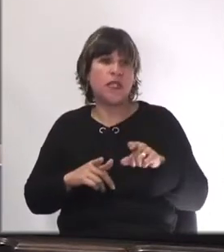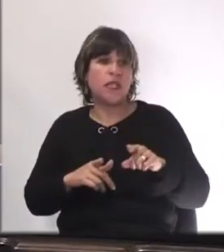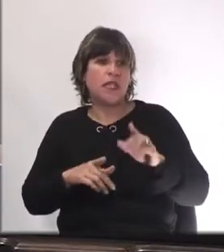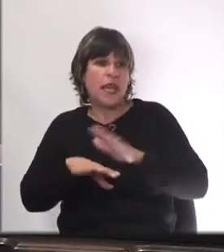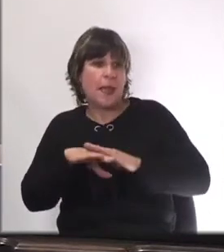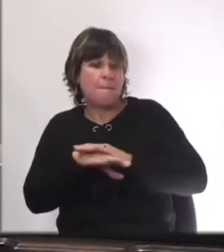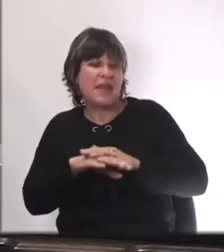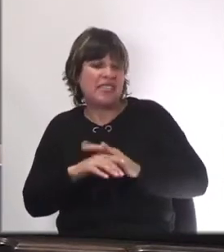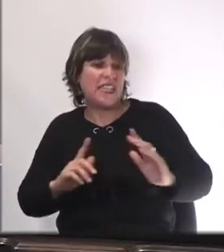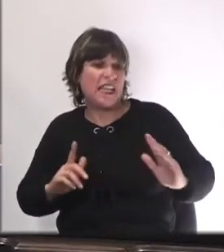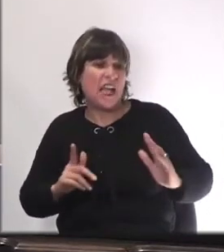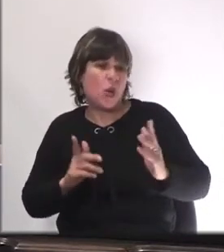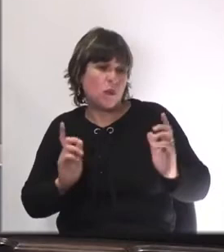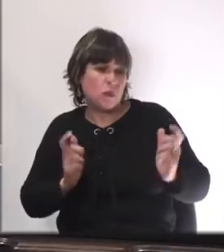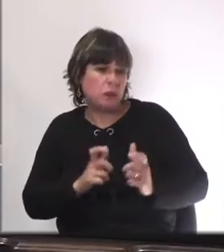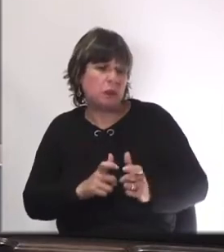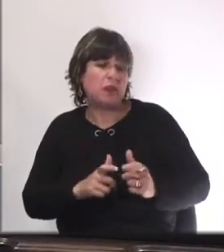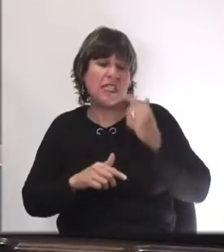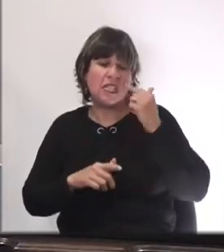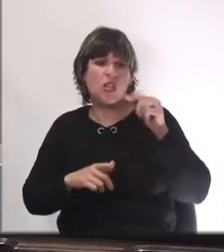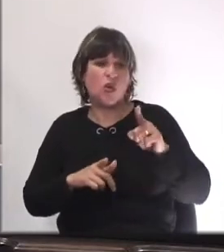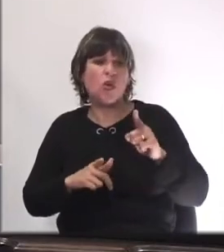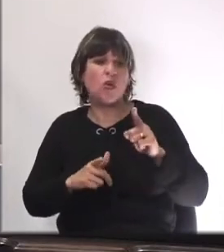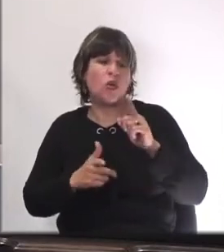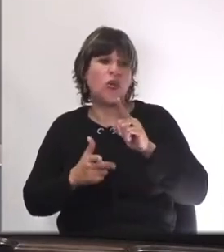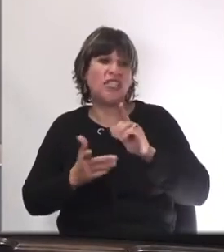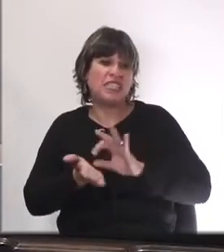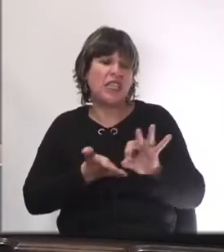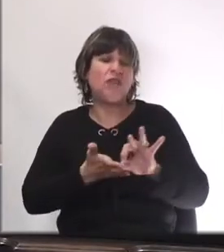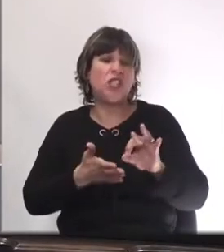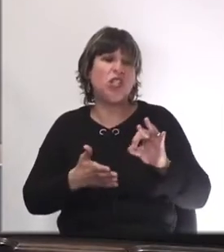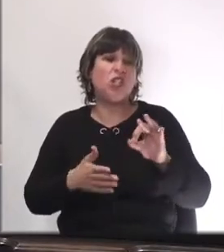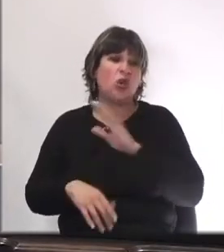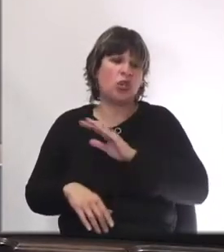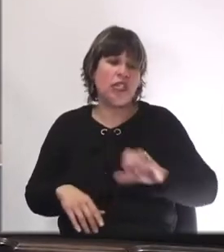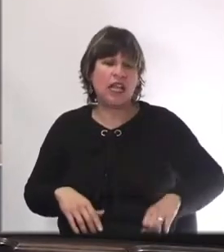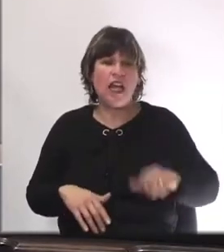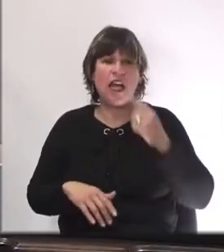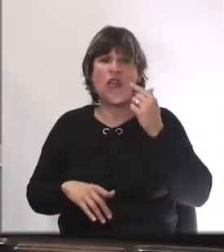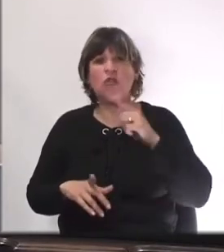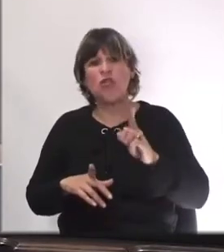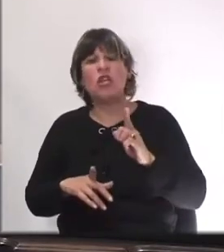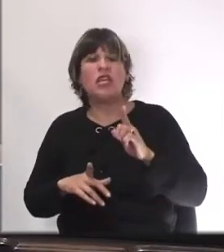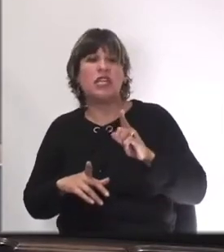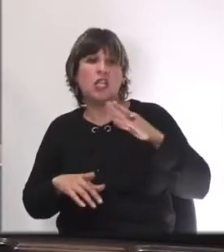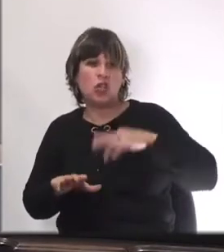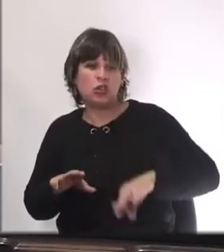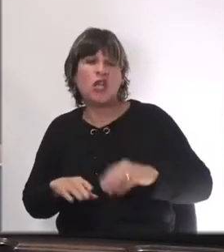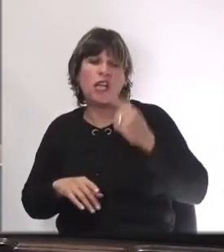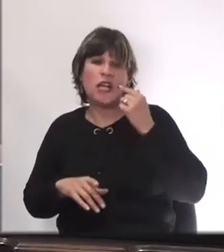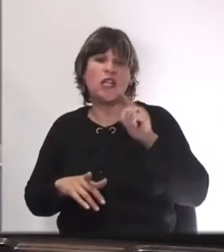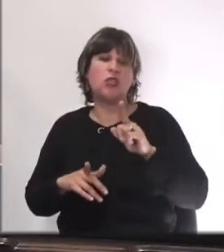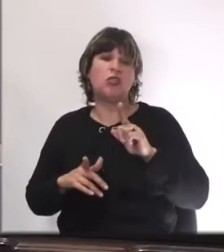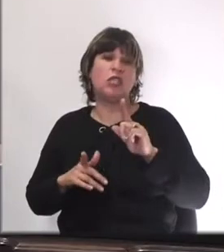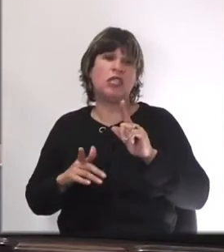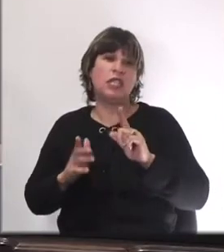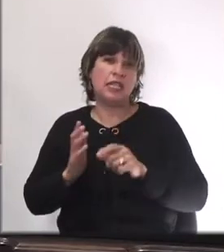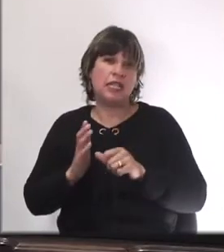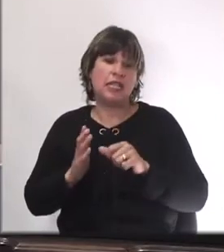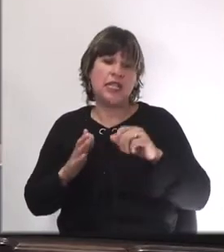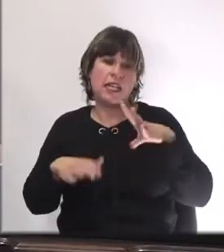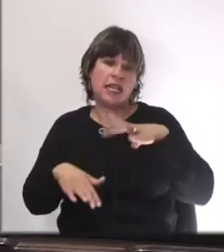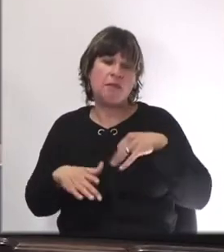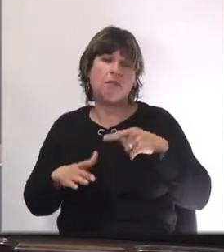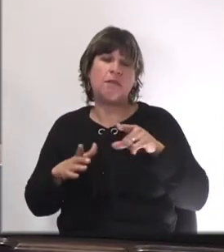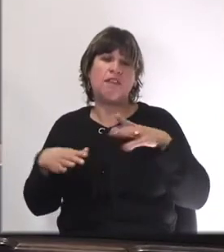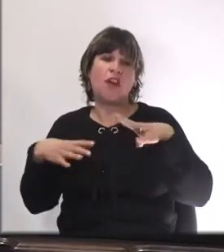algunos servicios públicos y prestaciones, en los salarios y las pasividades de los uruguayos y las uruguayas. No hay medidas